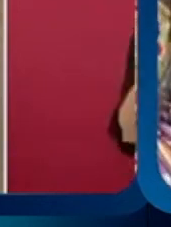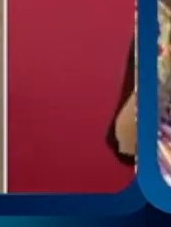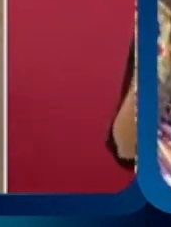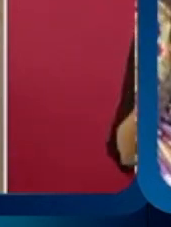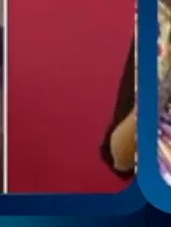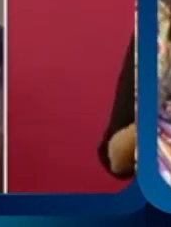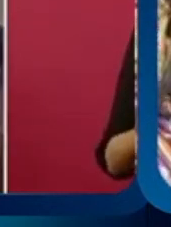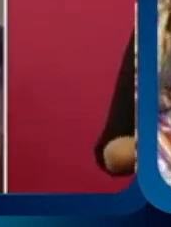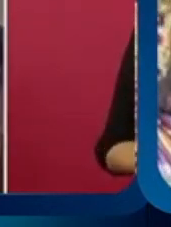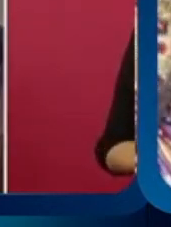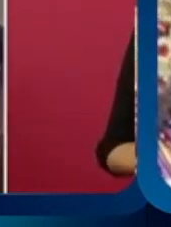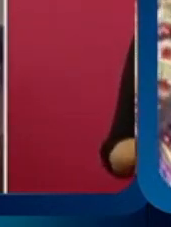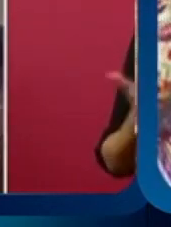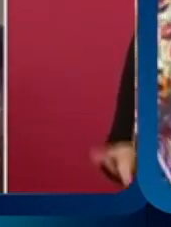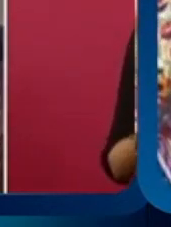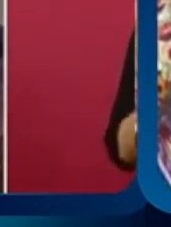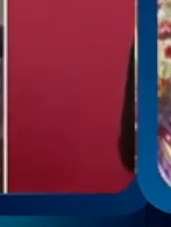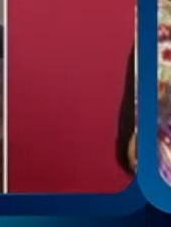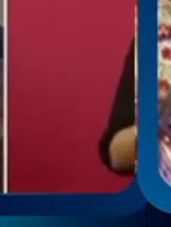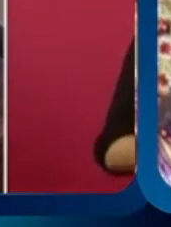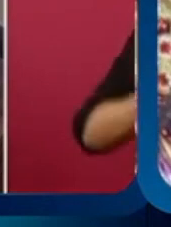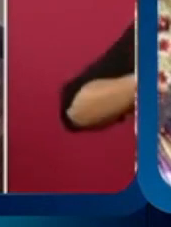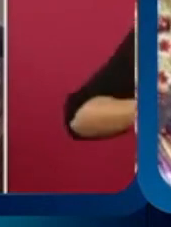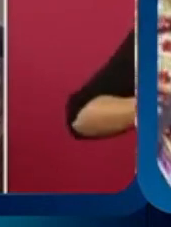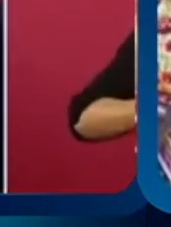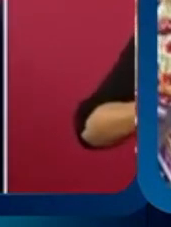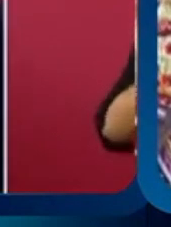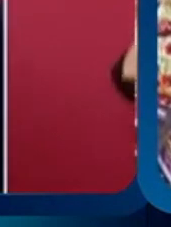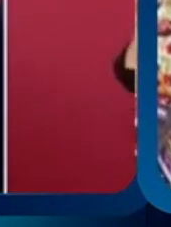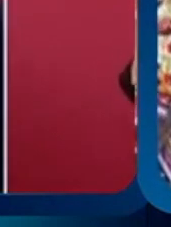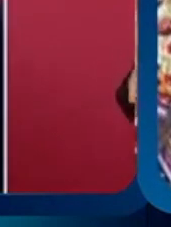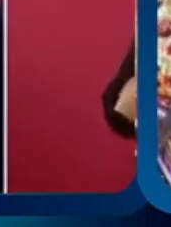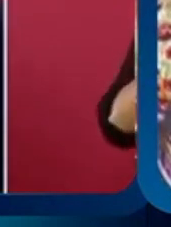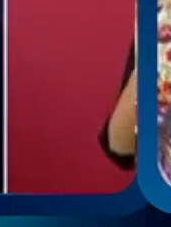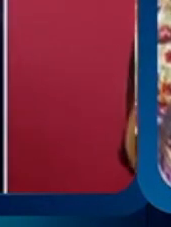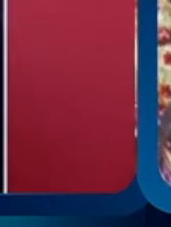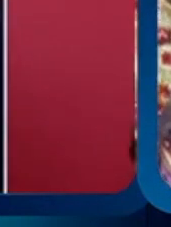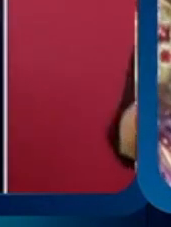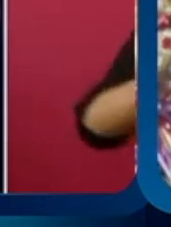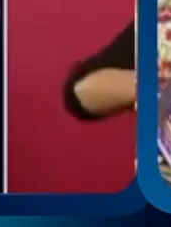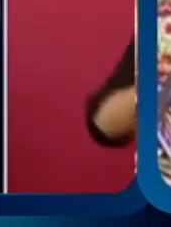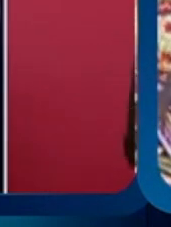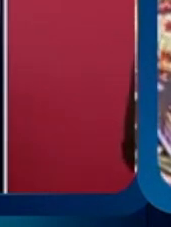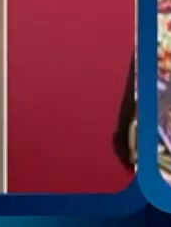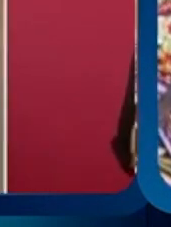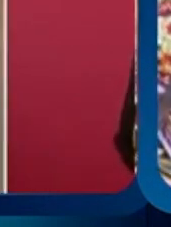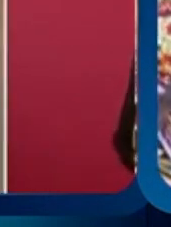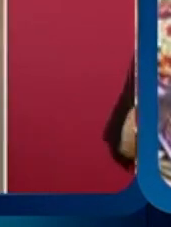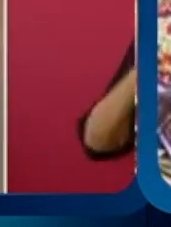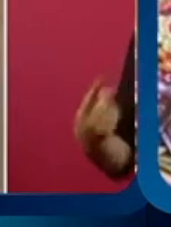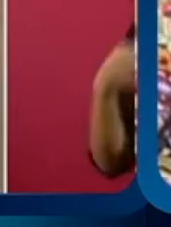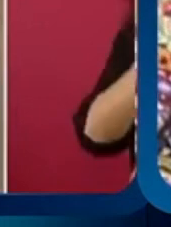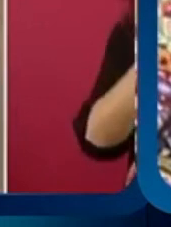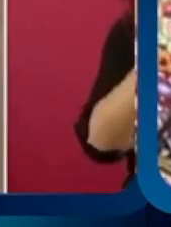diferencias. Uno aprecia que no hubo agresión sexual, otro aprecia que sí la hubo, y diferentes